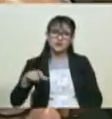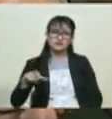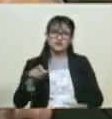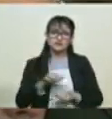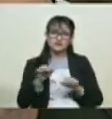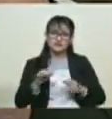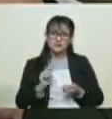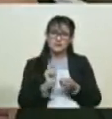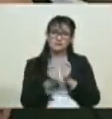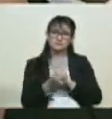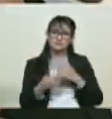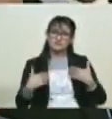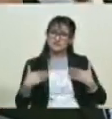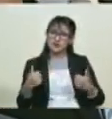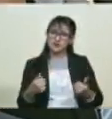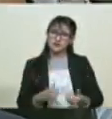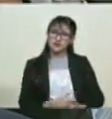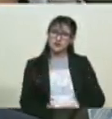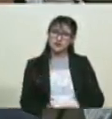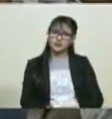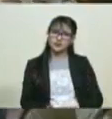sistema cambiario sano